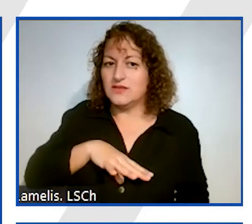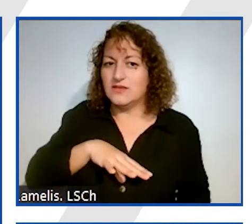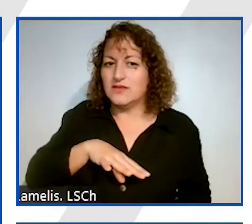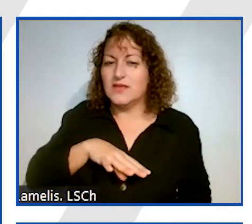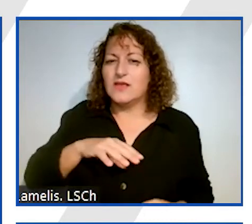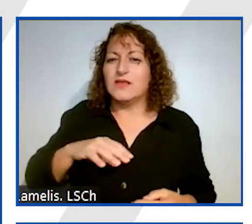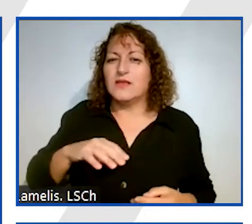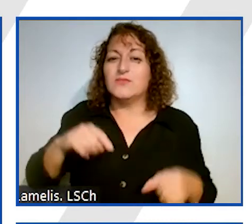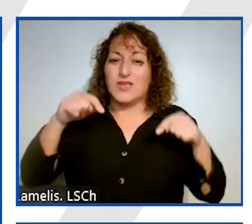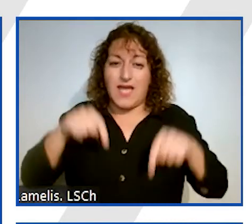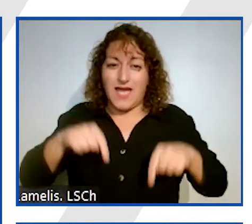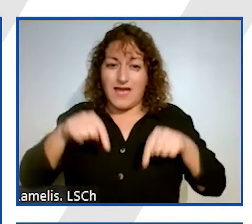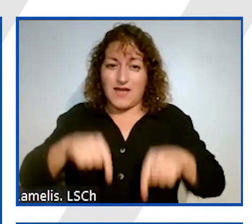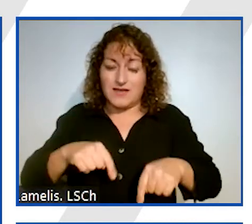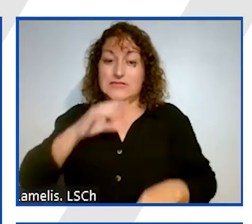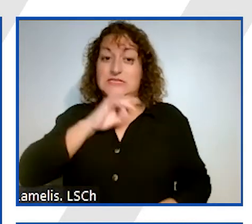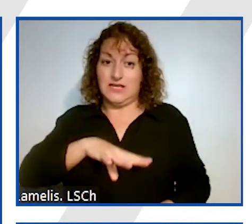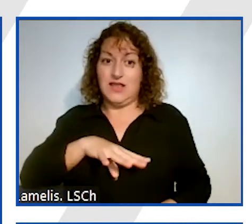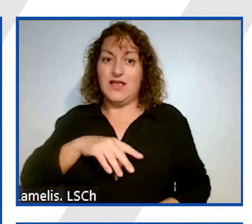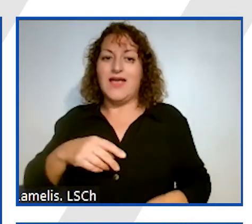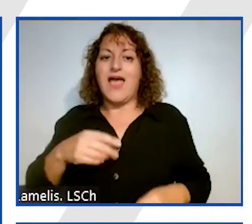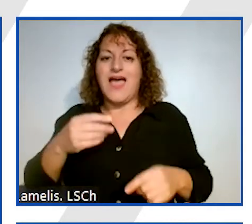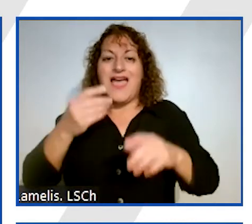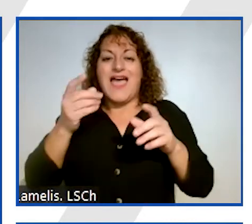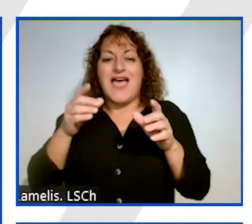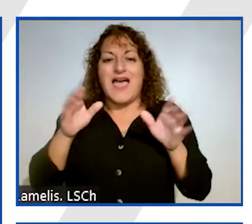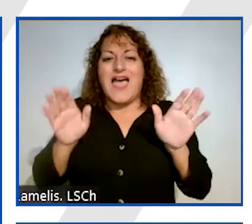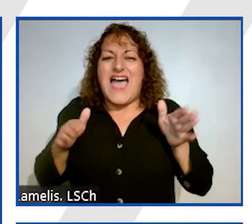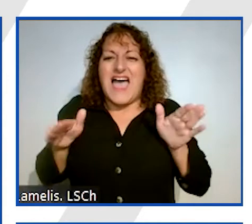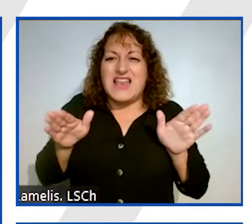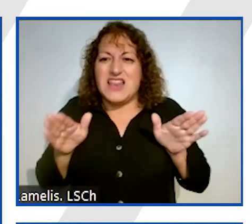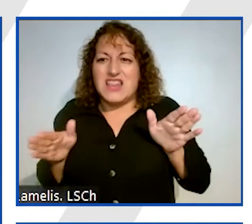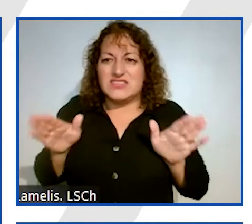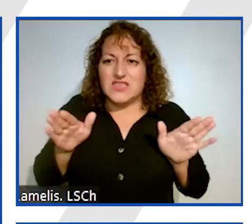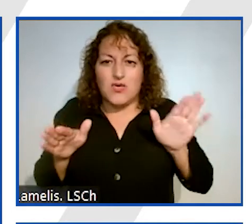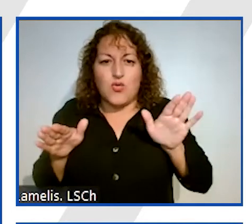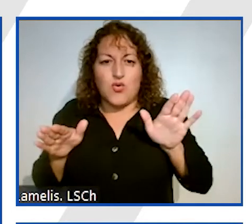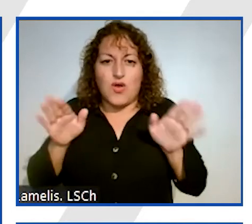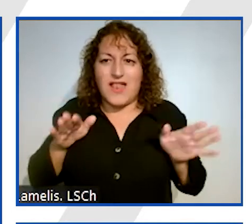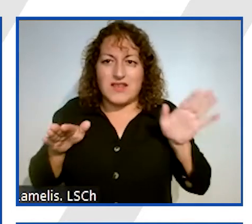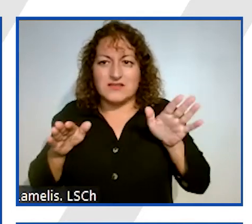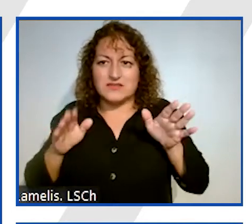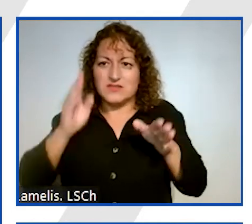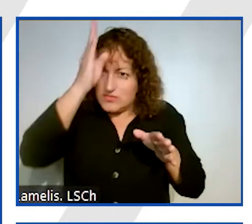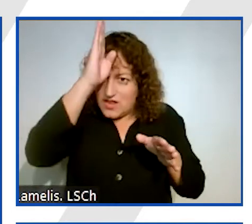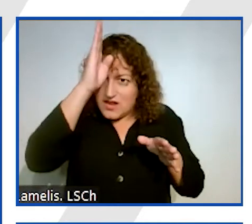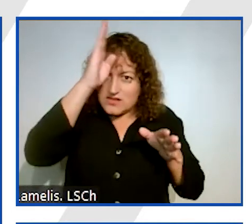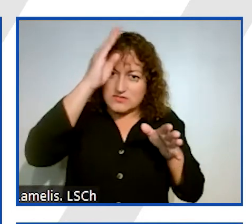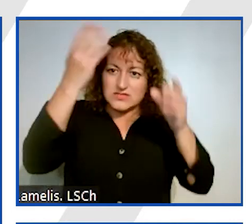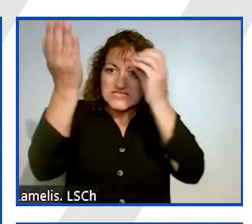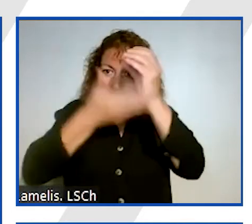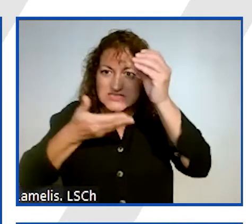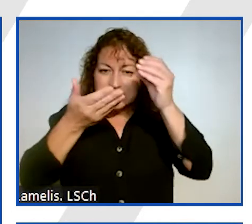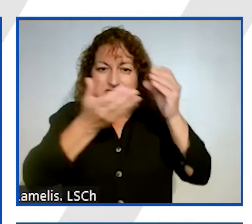años prohibimos el aleteo en Chile. El aleteo es simplemente la práctica que ocurría para satisfacer